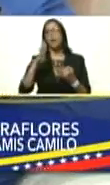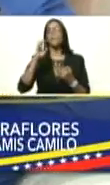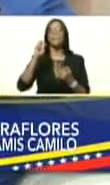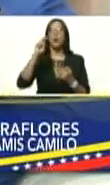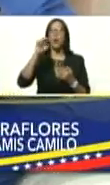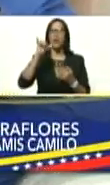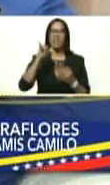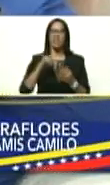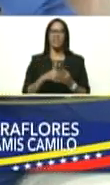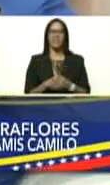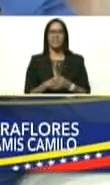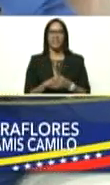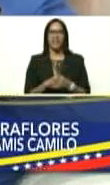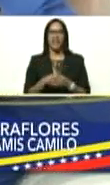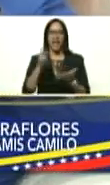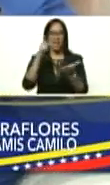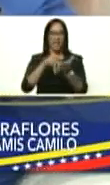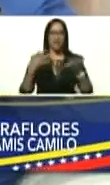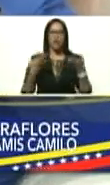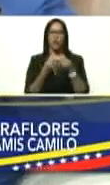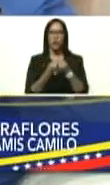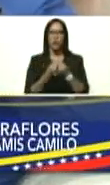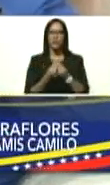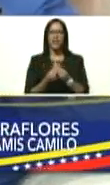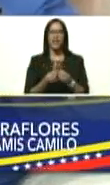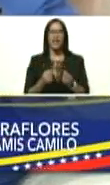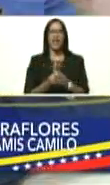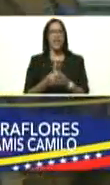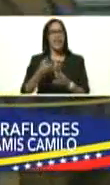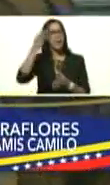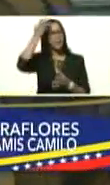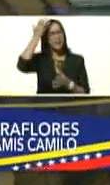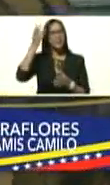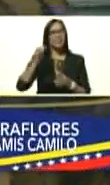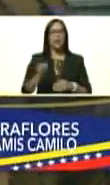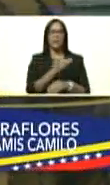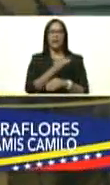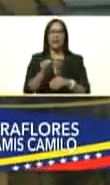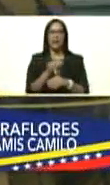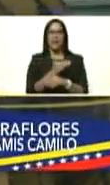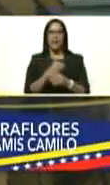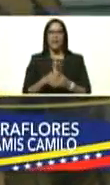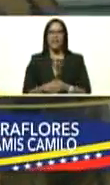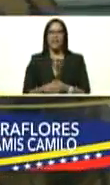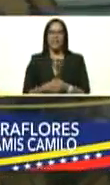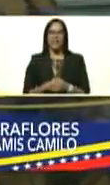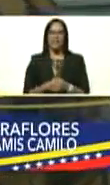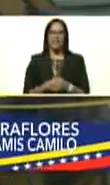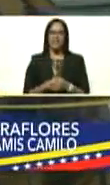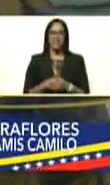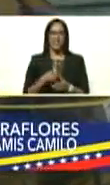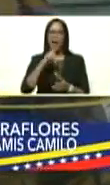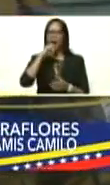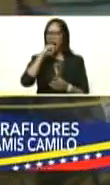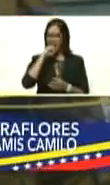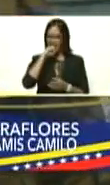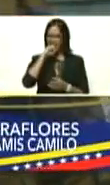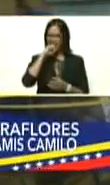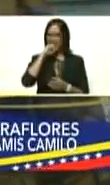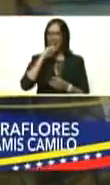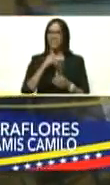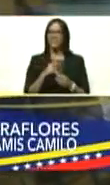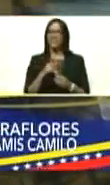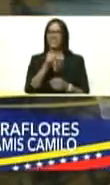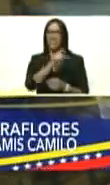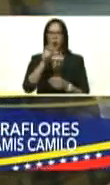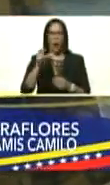Cepeda. Aquí junto al príncipe del merengue. La envidia de los envidiosos